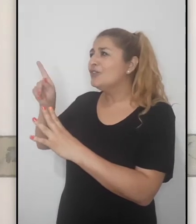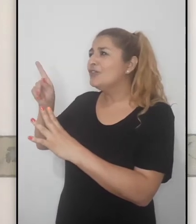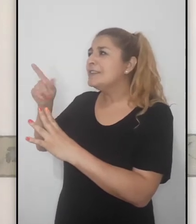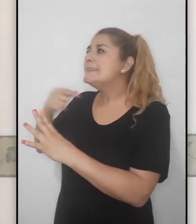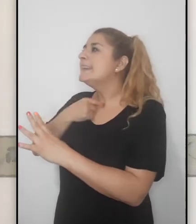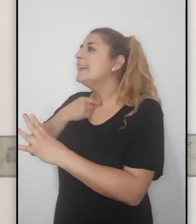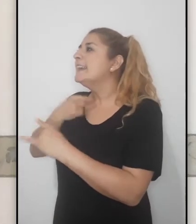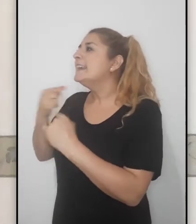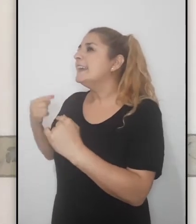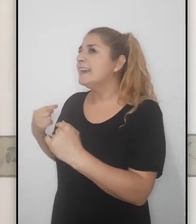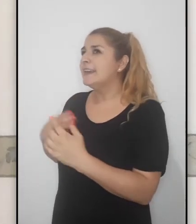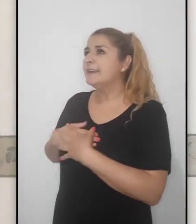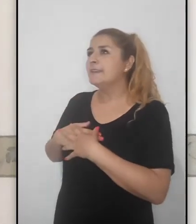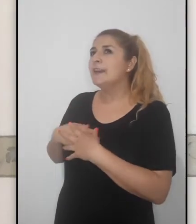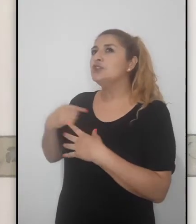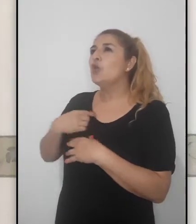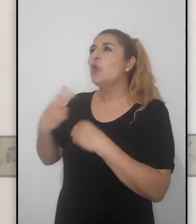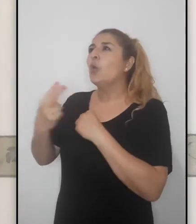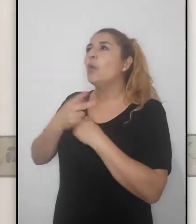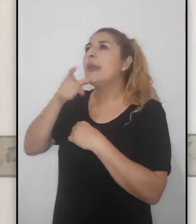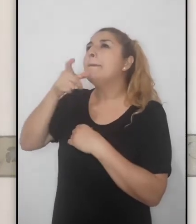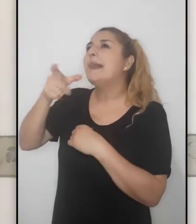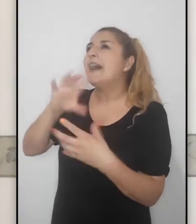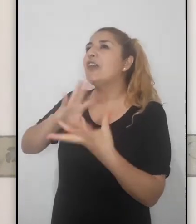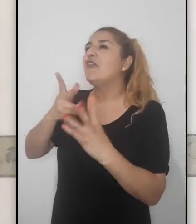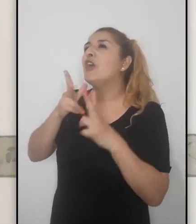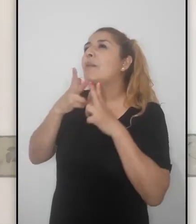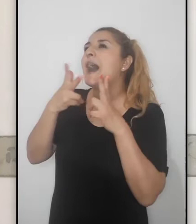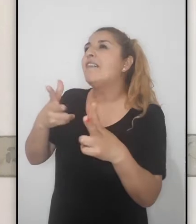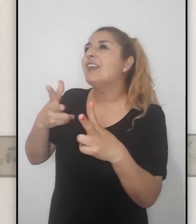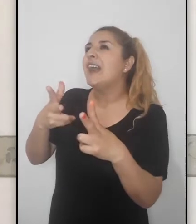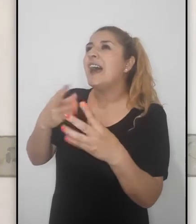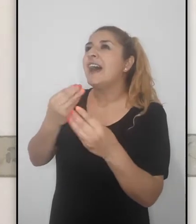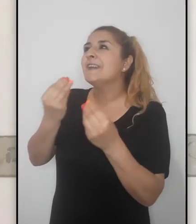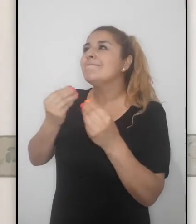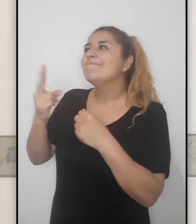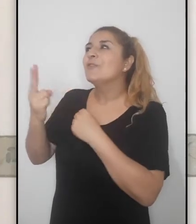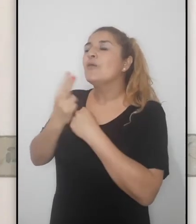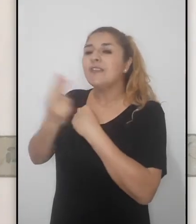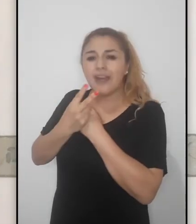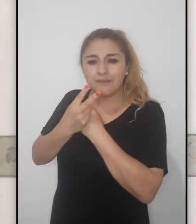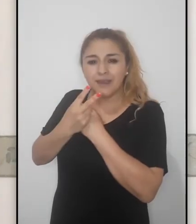por esto jesús dijo recuerdan que dijeron no matarás